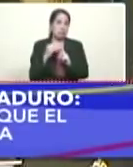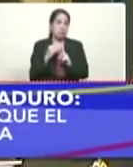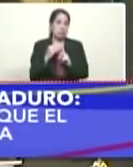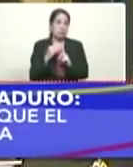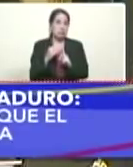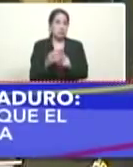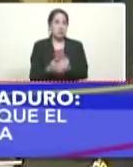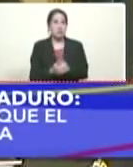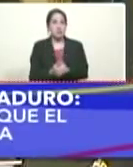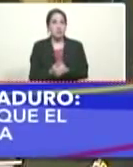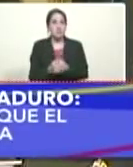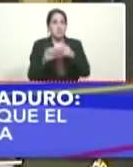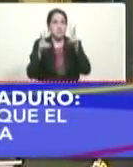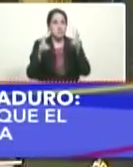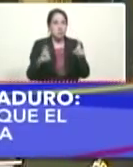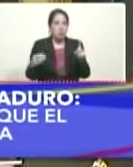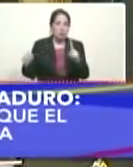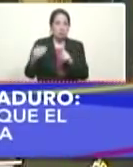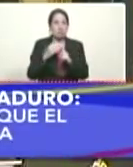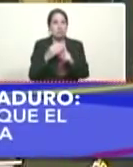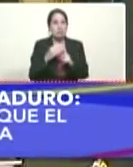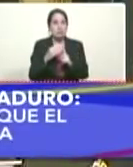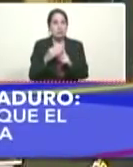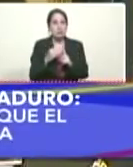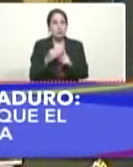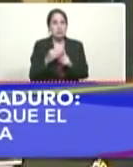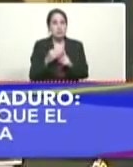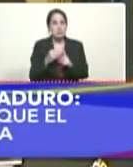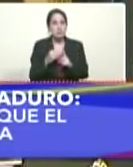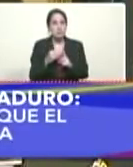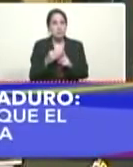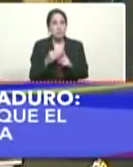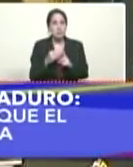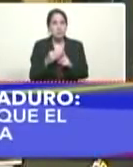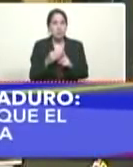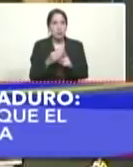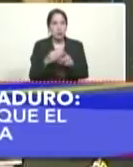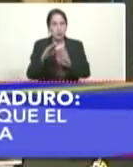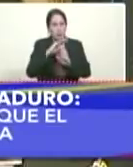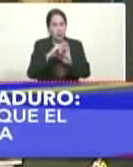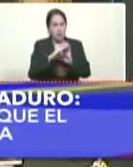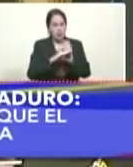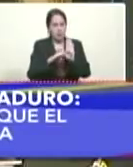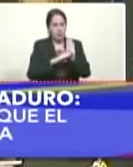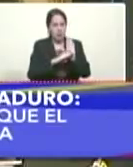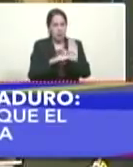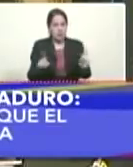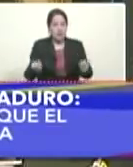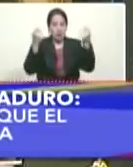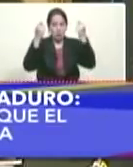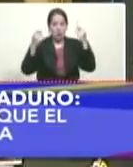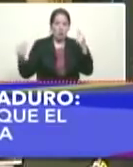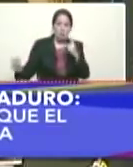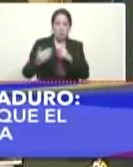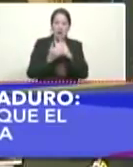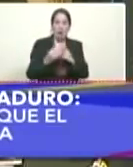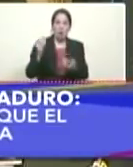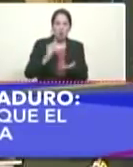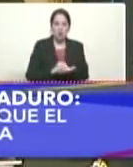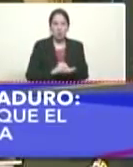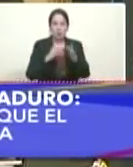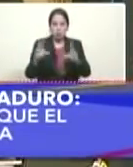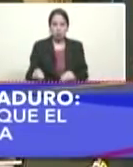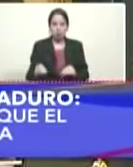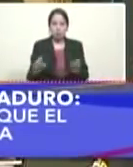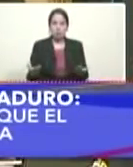peratta que es nuevo ataque y se cumplan los protocolos comenzamos la recuperación hasta que otra vez